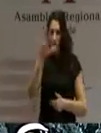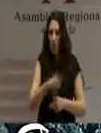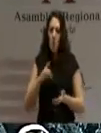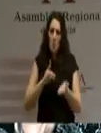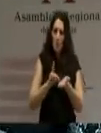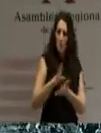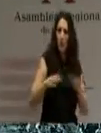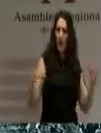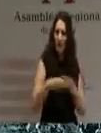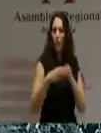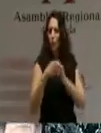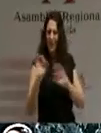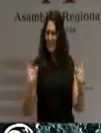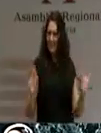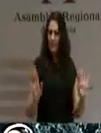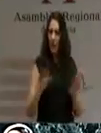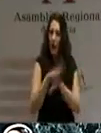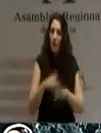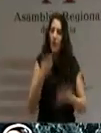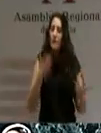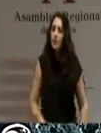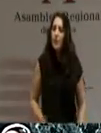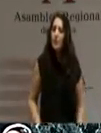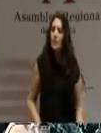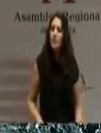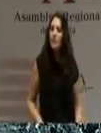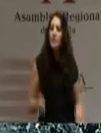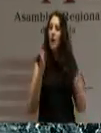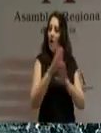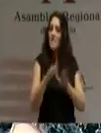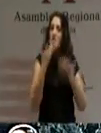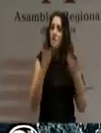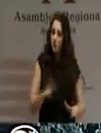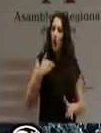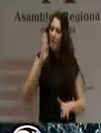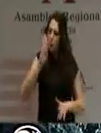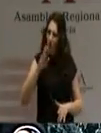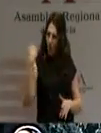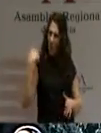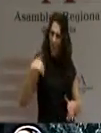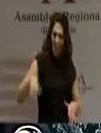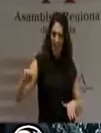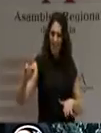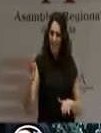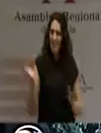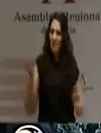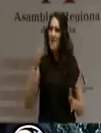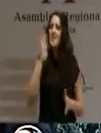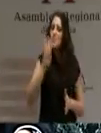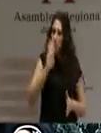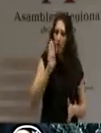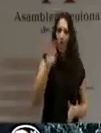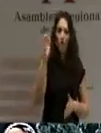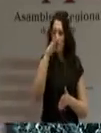Y resulta que ha sido absuelto. Que ha sido absuelto, ha estado imputado. Ha estado imputado. No